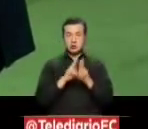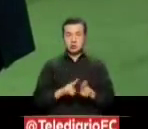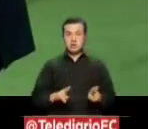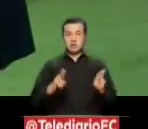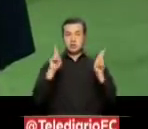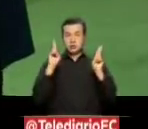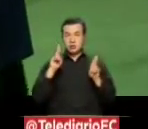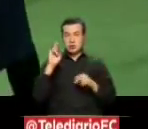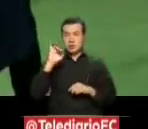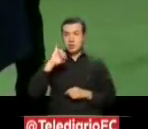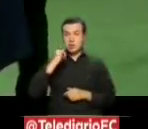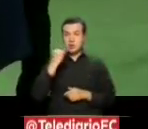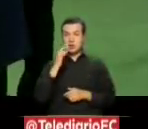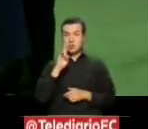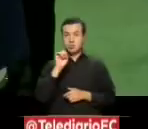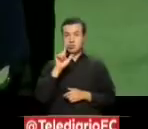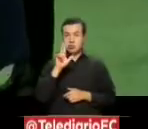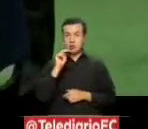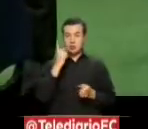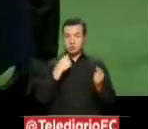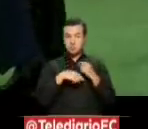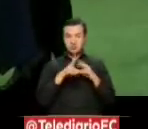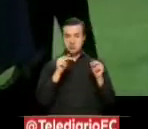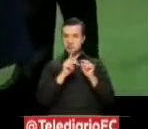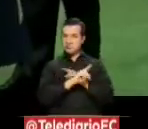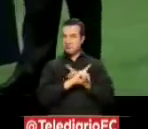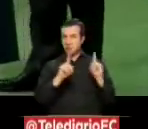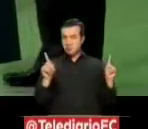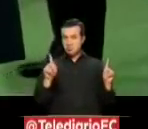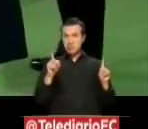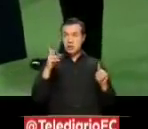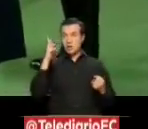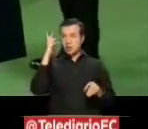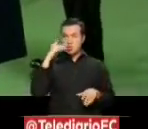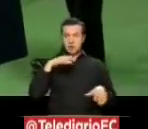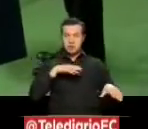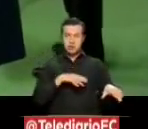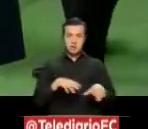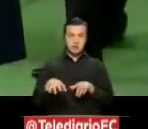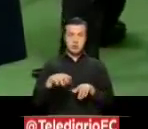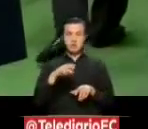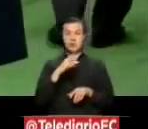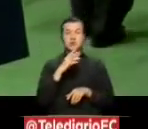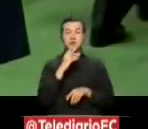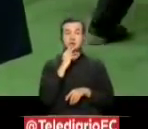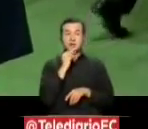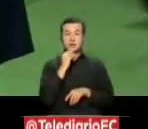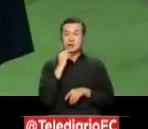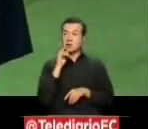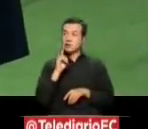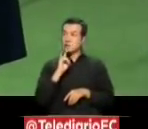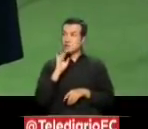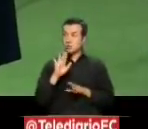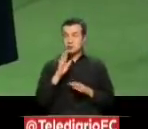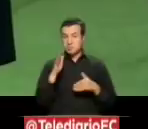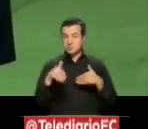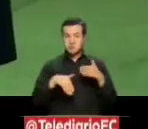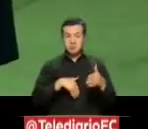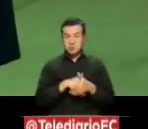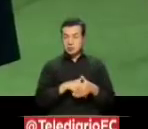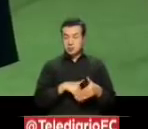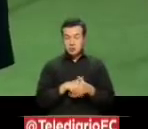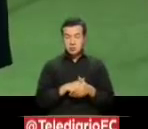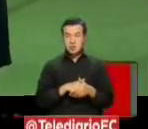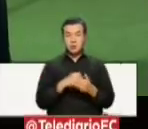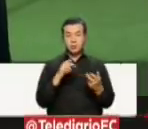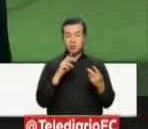que Jerusalén no está en venta y consideró que las recientes acciones de Israel y Estados Unidos son obstáculos para el